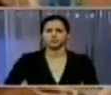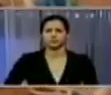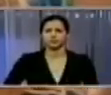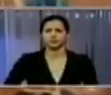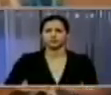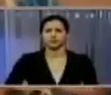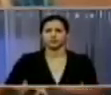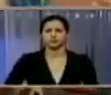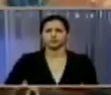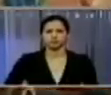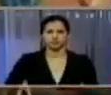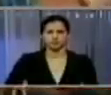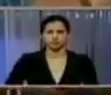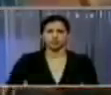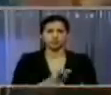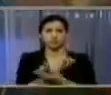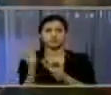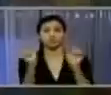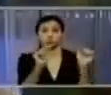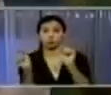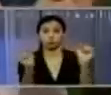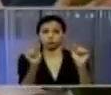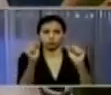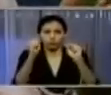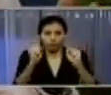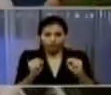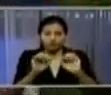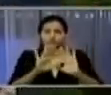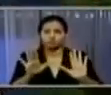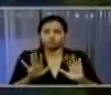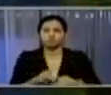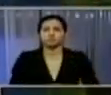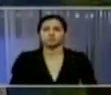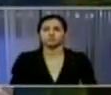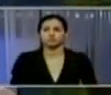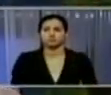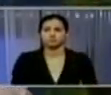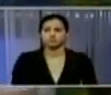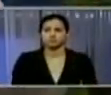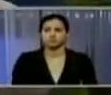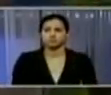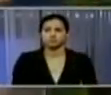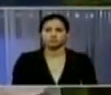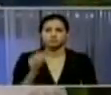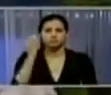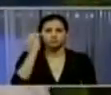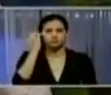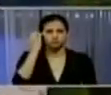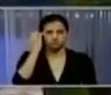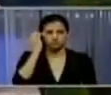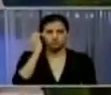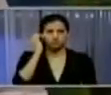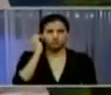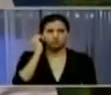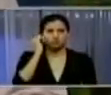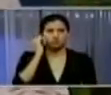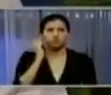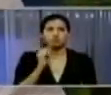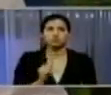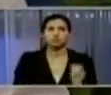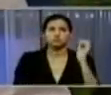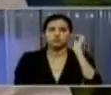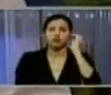Luego de ese debate duro, necesario, porque el quien se meta con Venezuela no puede esperar